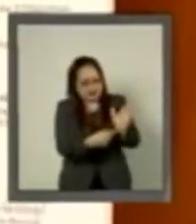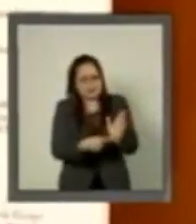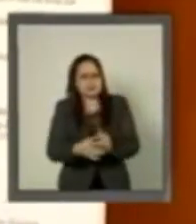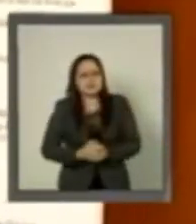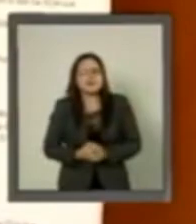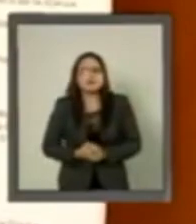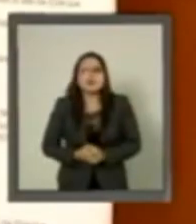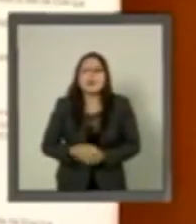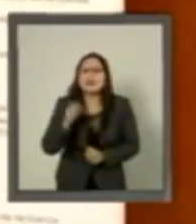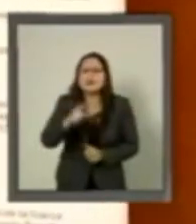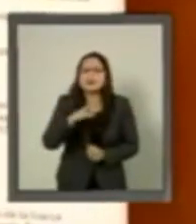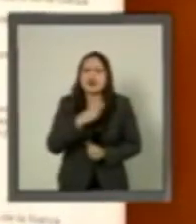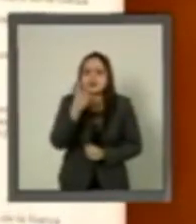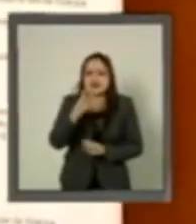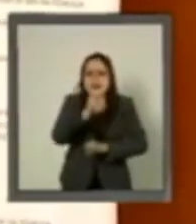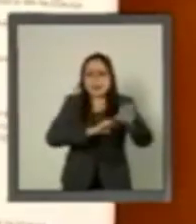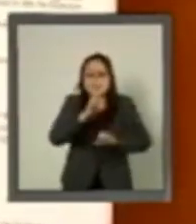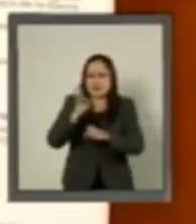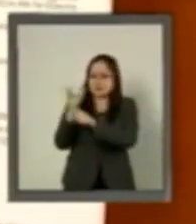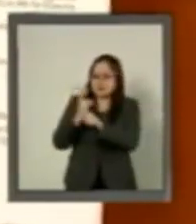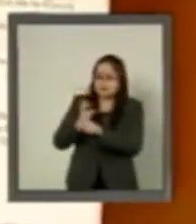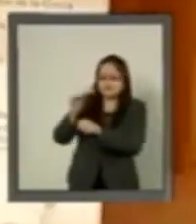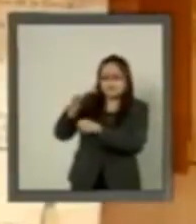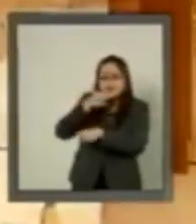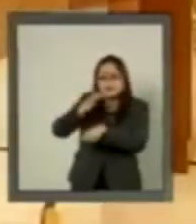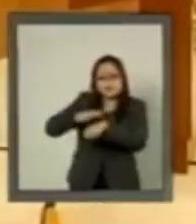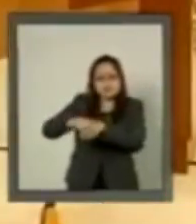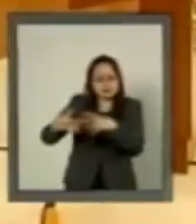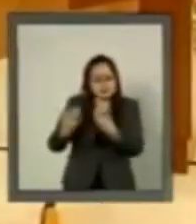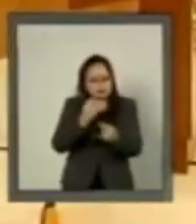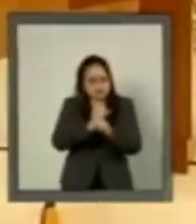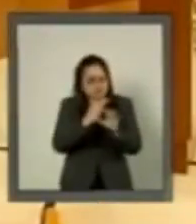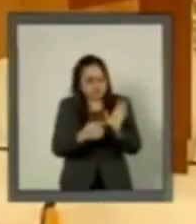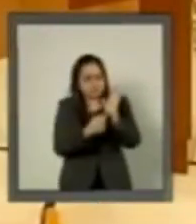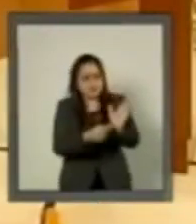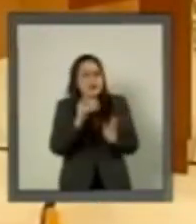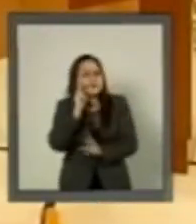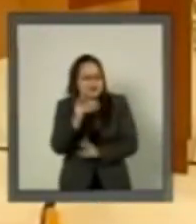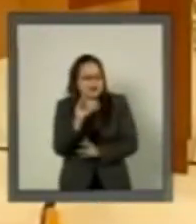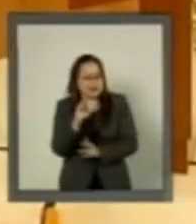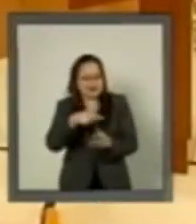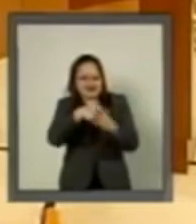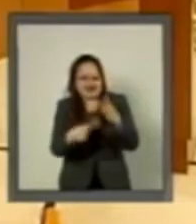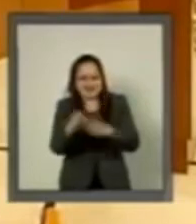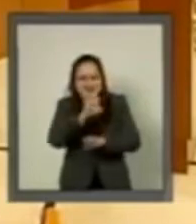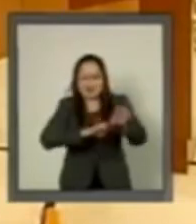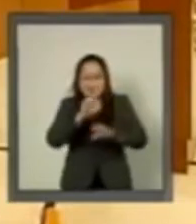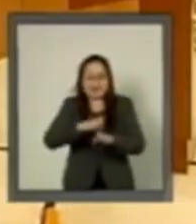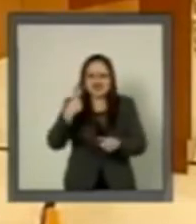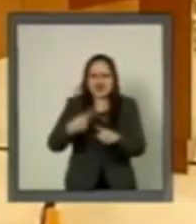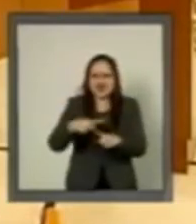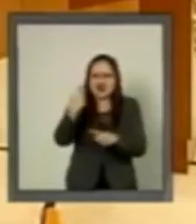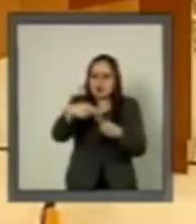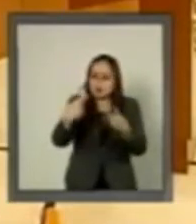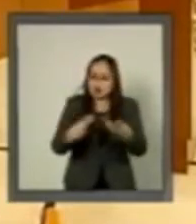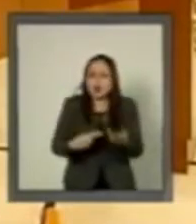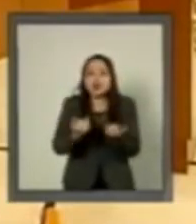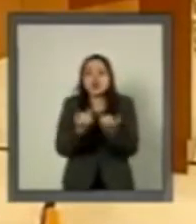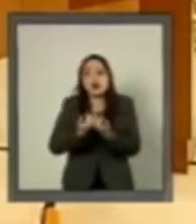las denuncias y que se haga cargo. Ahora, tenemos otro problema que también te digo. ¿Ante quién las presentas? ¿Ante el encargado del despacho de